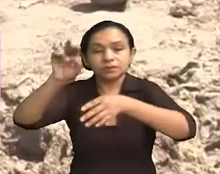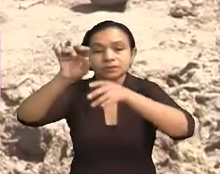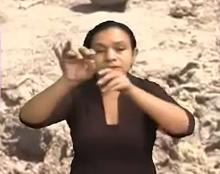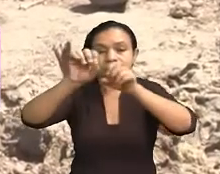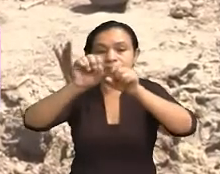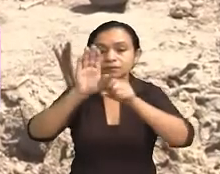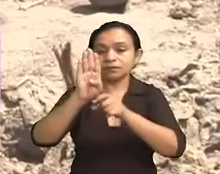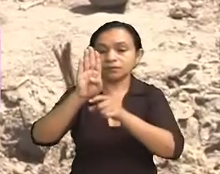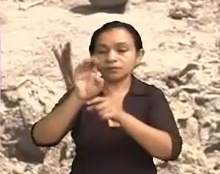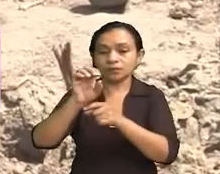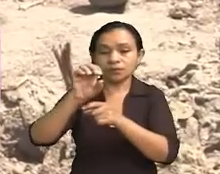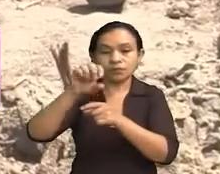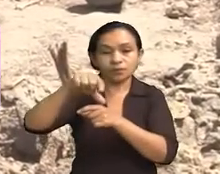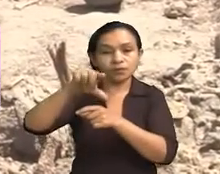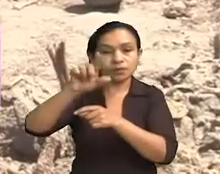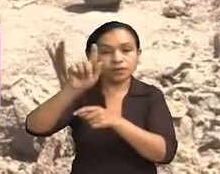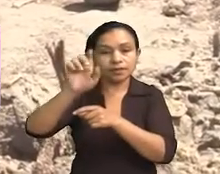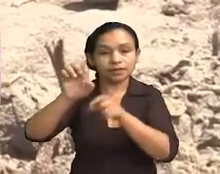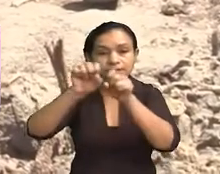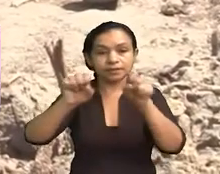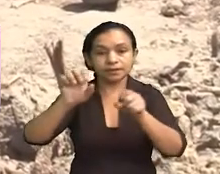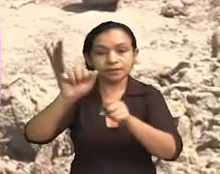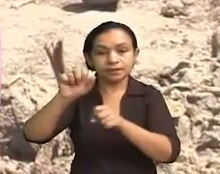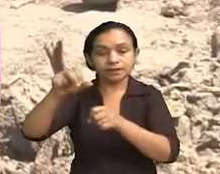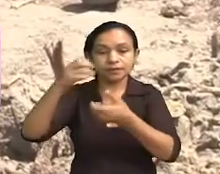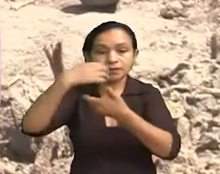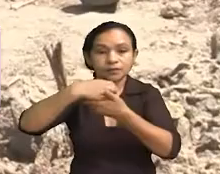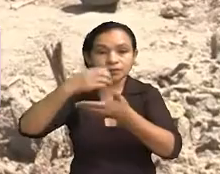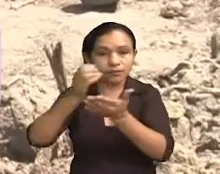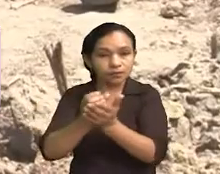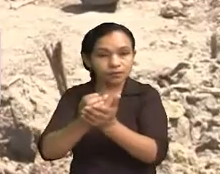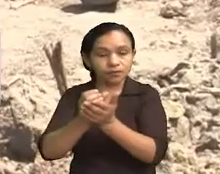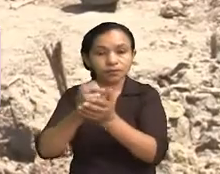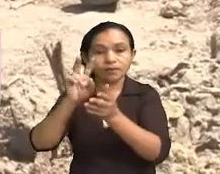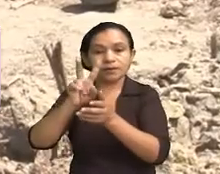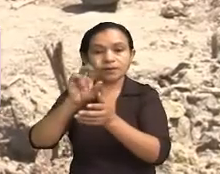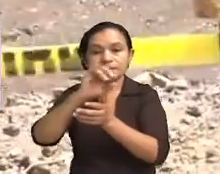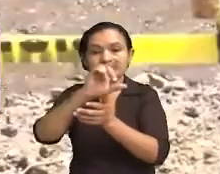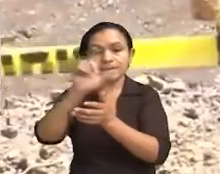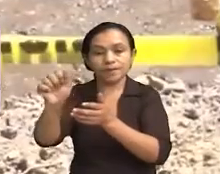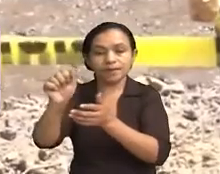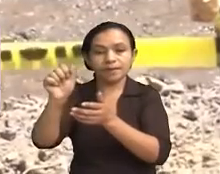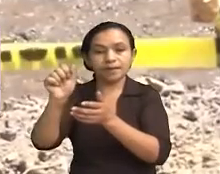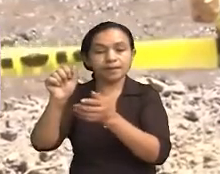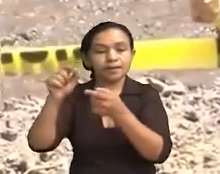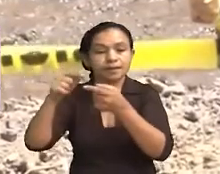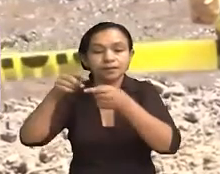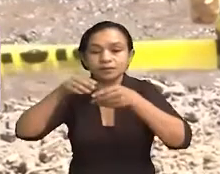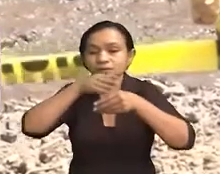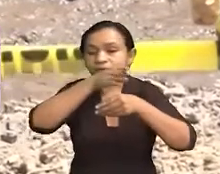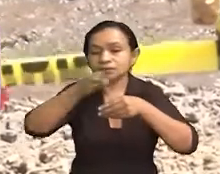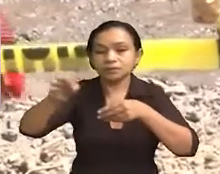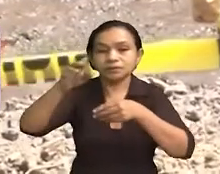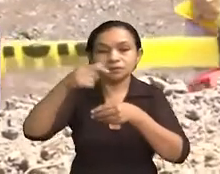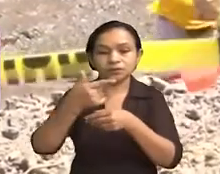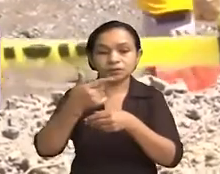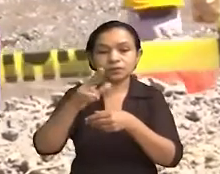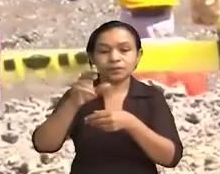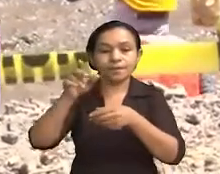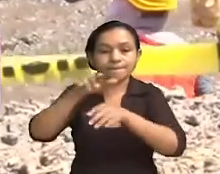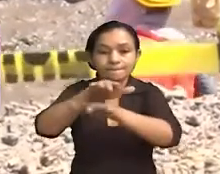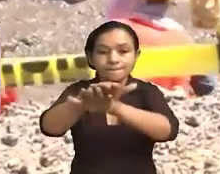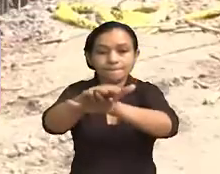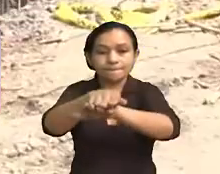Santana, que toca los municipios del Crucero y Villa El Carmen. Está Guapí el Tortuguero,